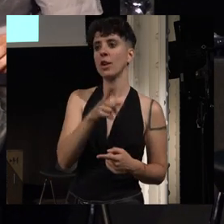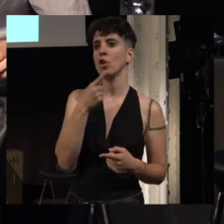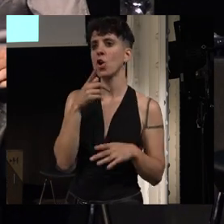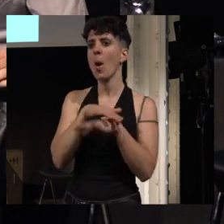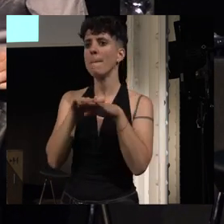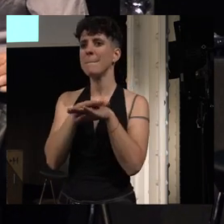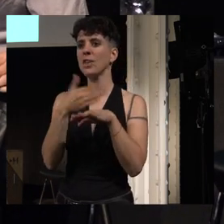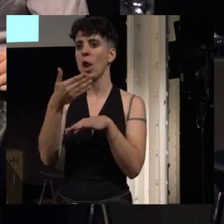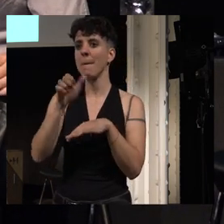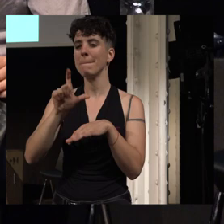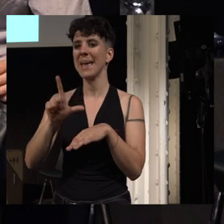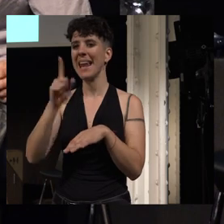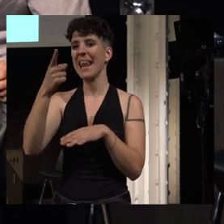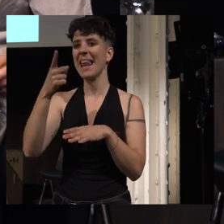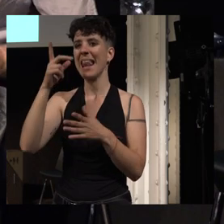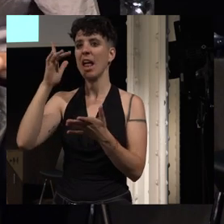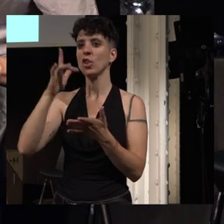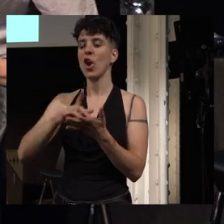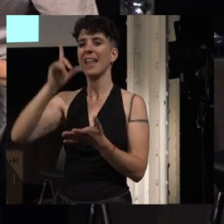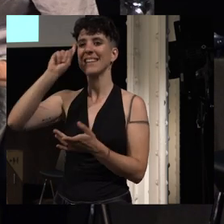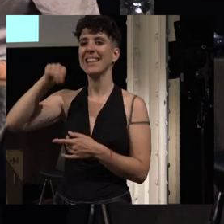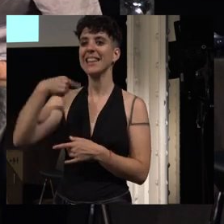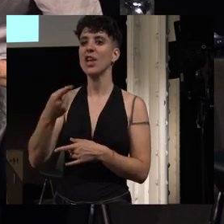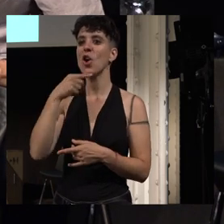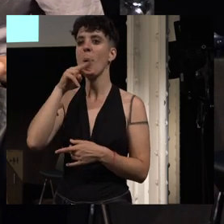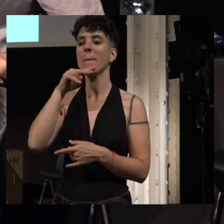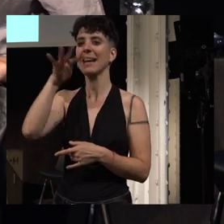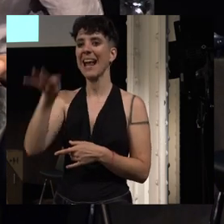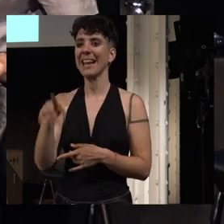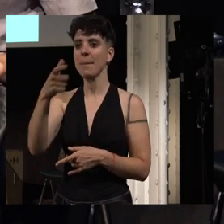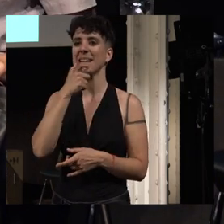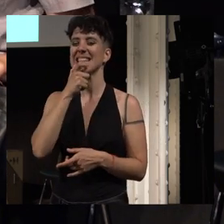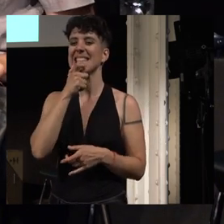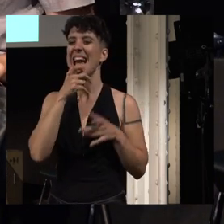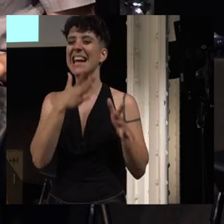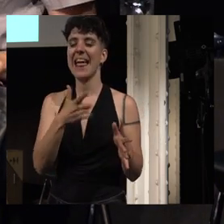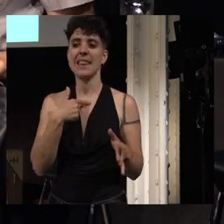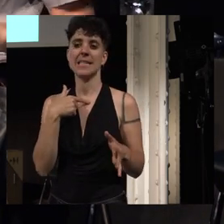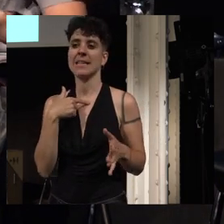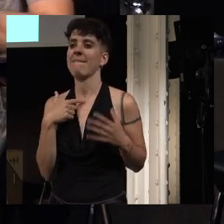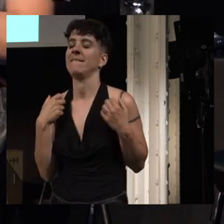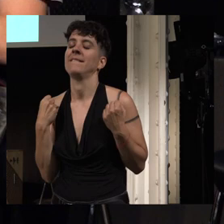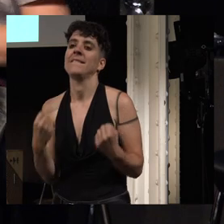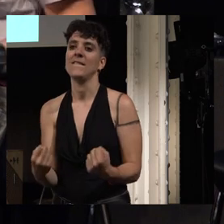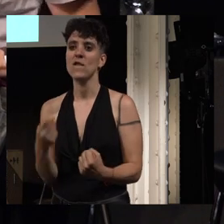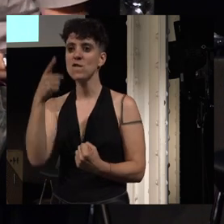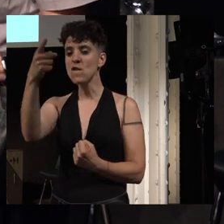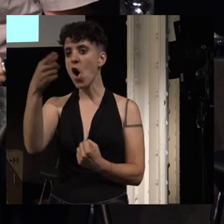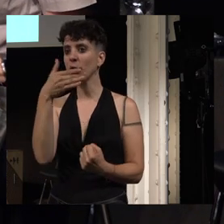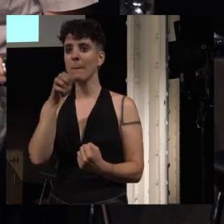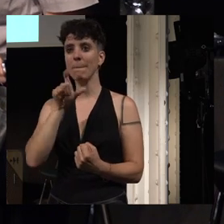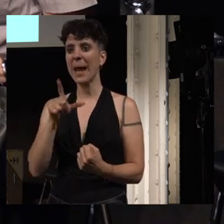yo la próxima vegada parlaré en catalán, porque ens agrada tantíssim. Porque està estudiant un nivell C, que no ho sepais. Sí, tant, a